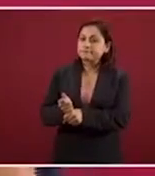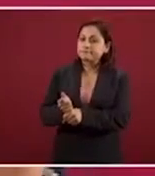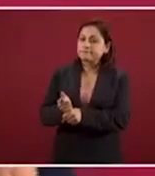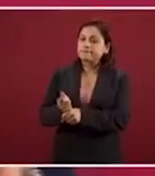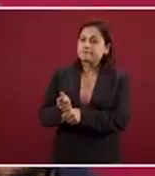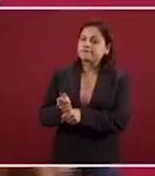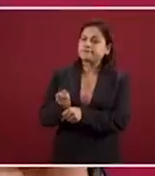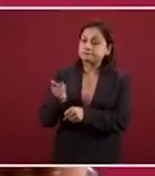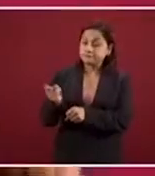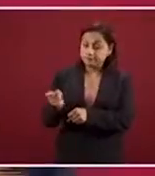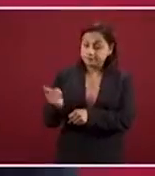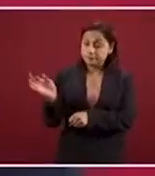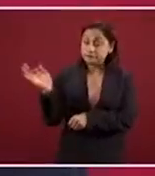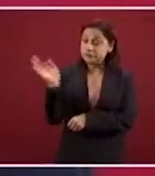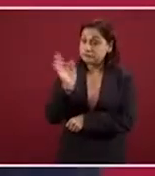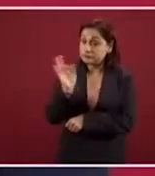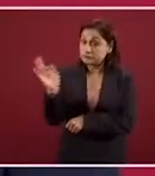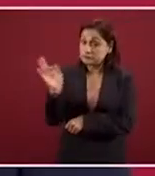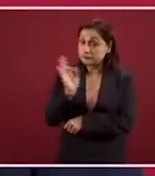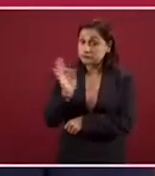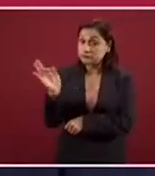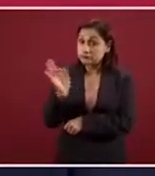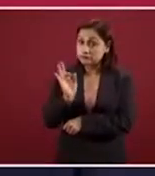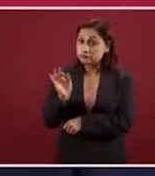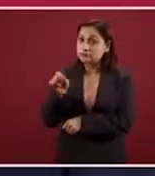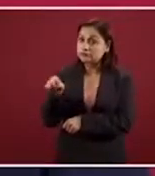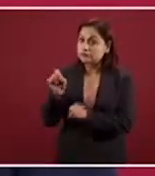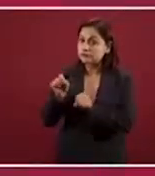este tipo de funciones,